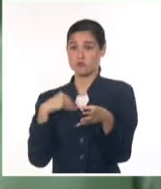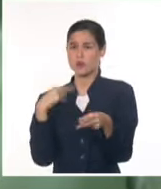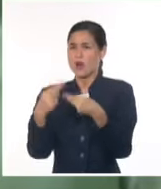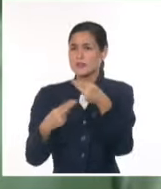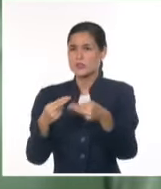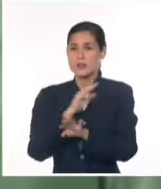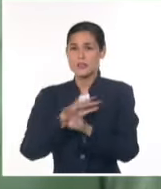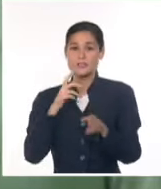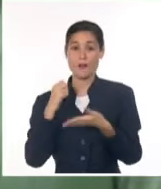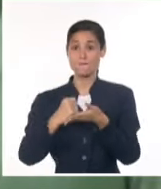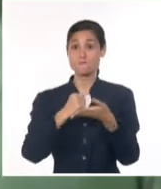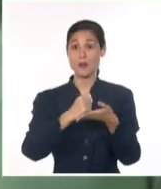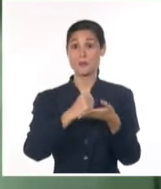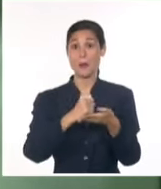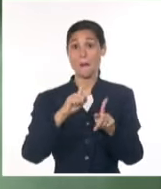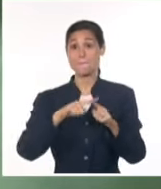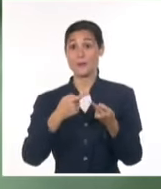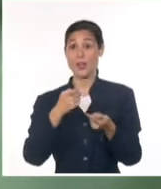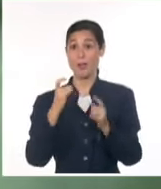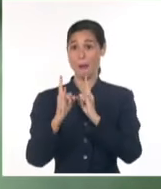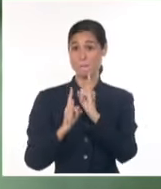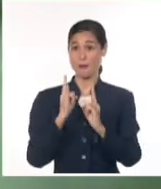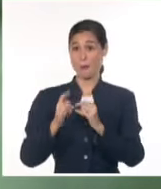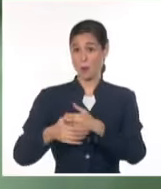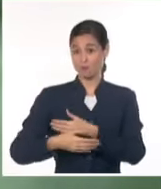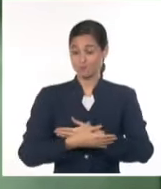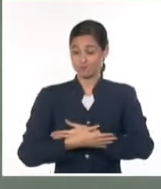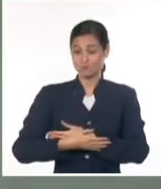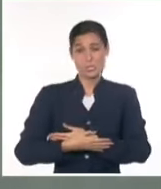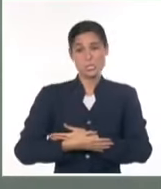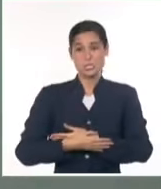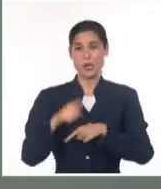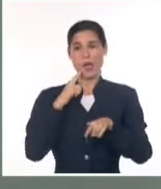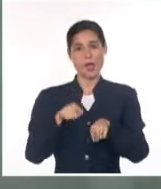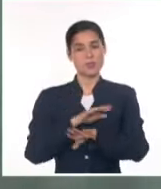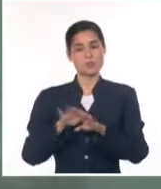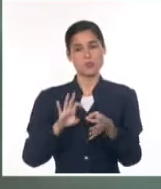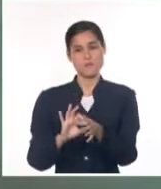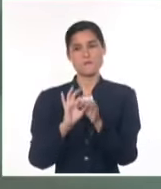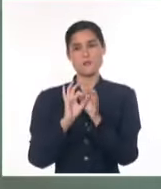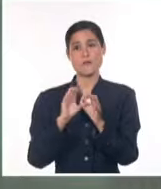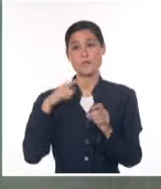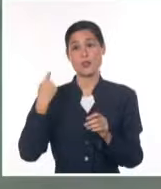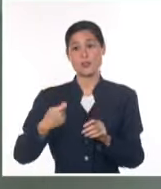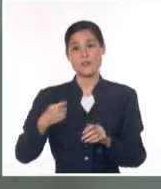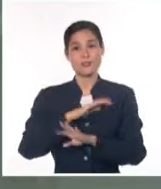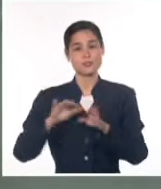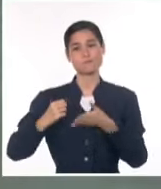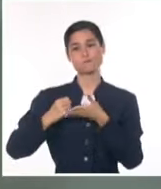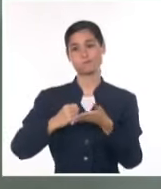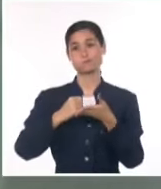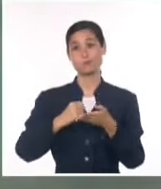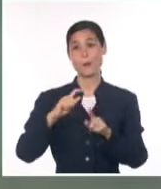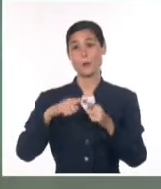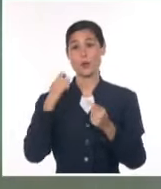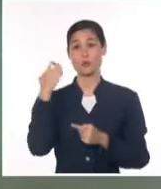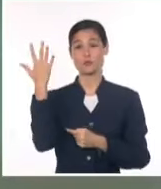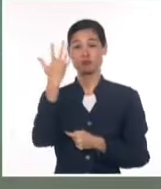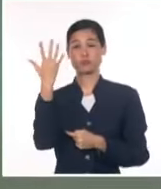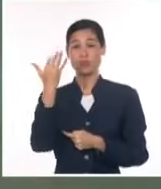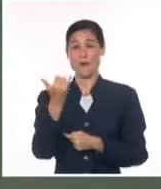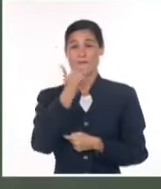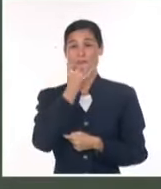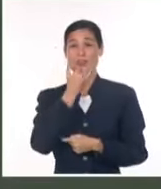pero estaba muy vulnerable la estructura interna de la unidad de cuidado intensivo. Ante esta compleja situación, no faltó el apoyo de